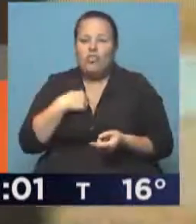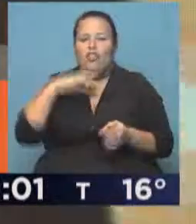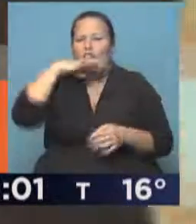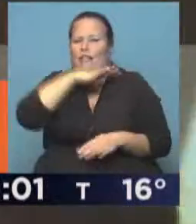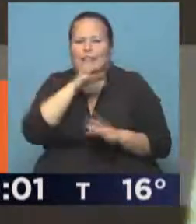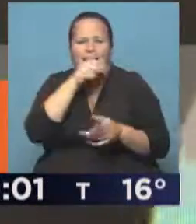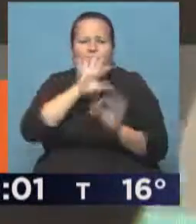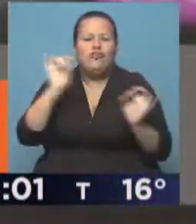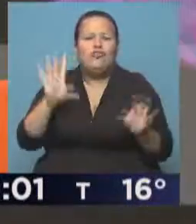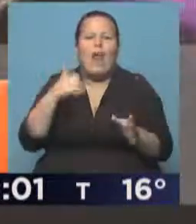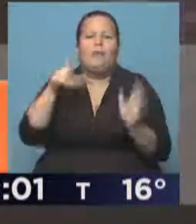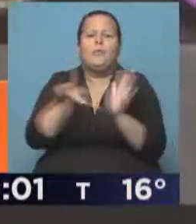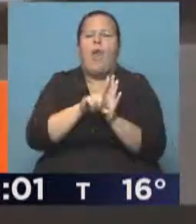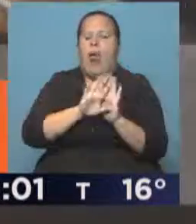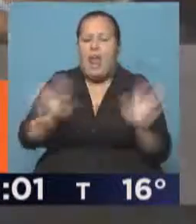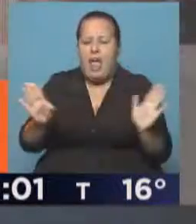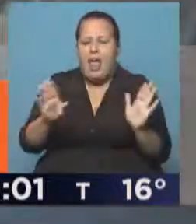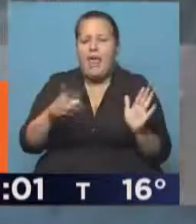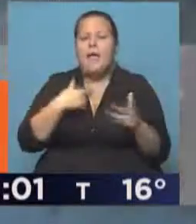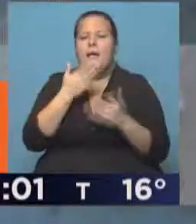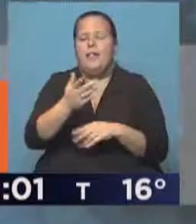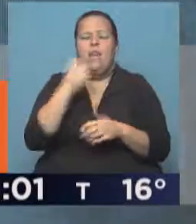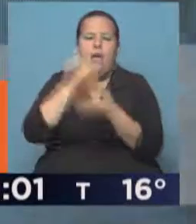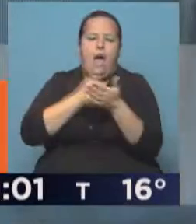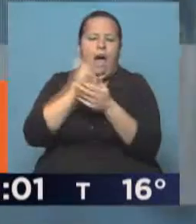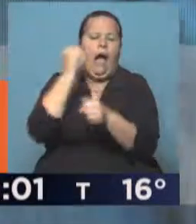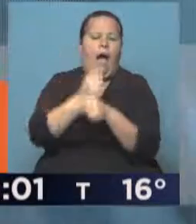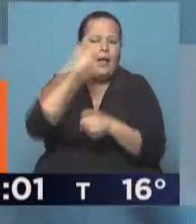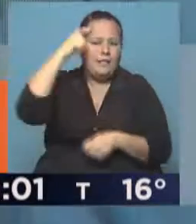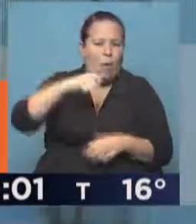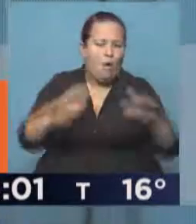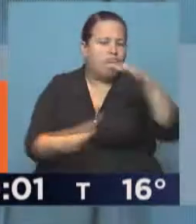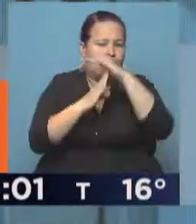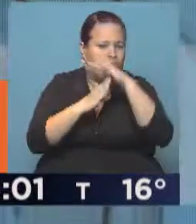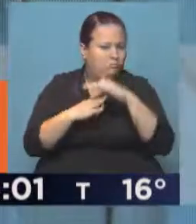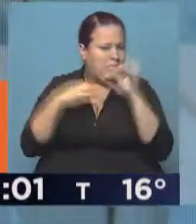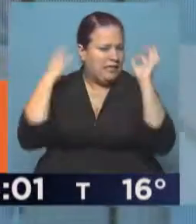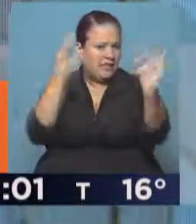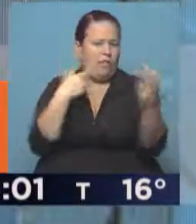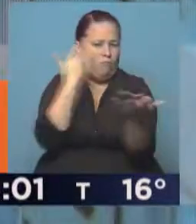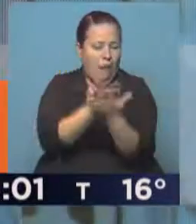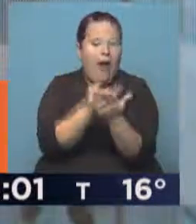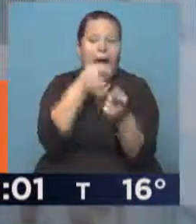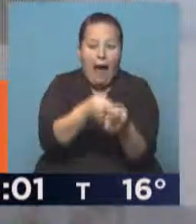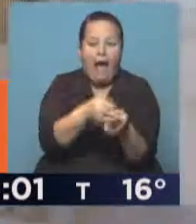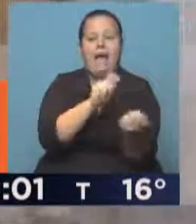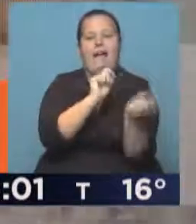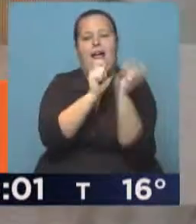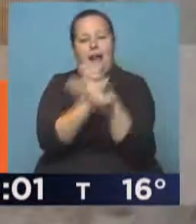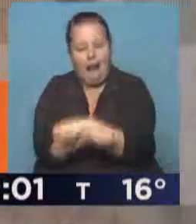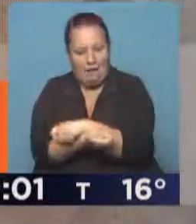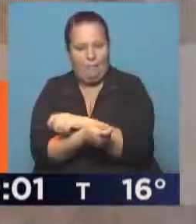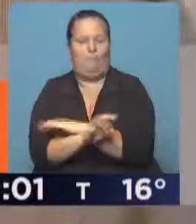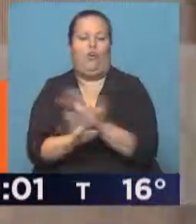nada solamente una medida cautelar que que tuvimos que llegar hasta hasta tribunal superior de justicia y bueno ahí es donde se fue dando los casos